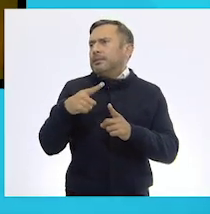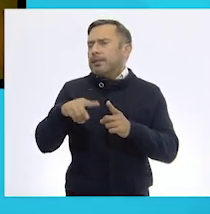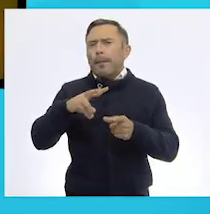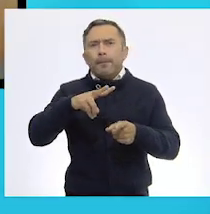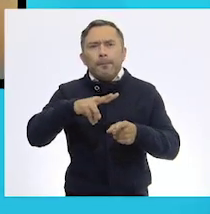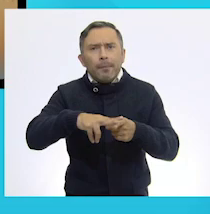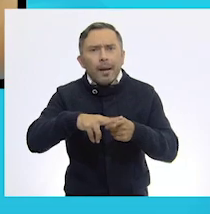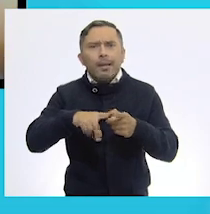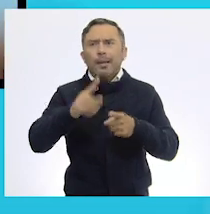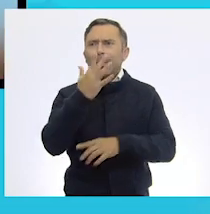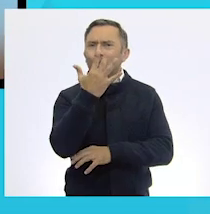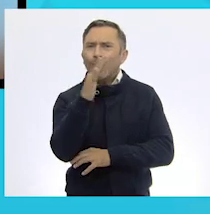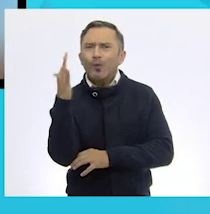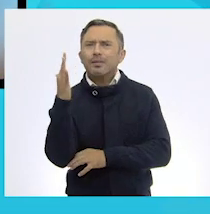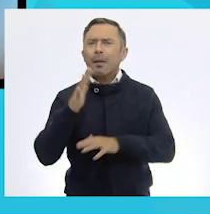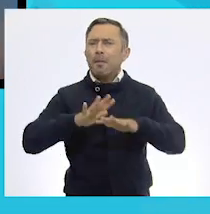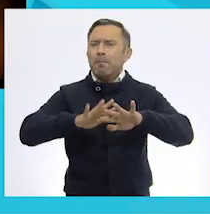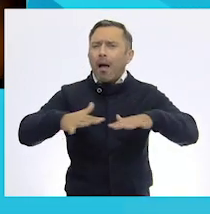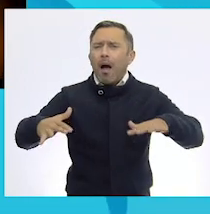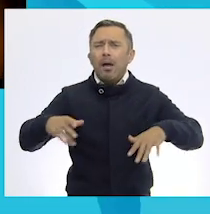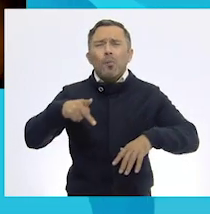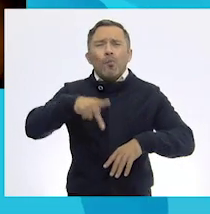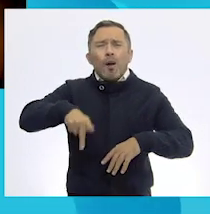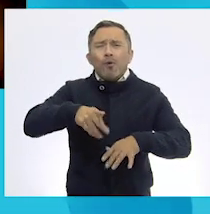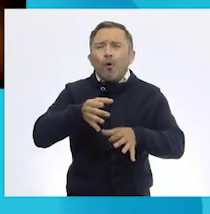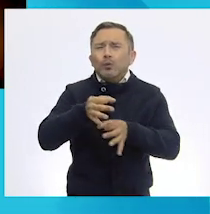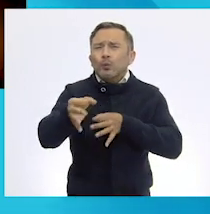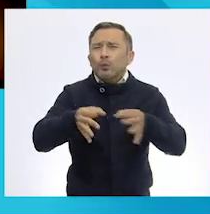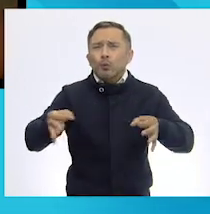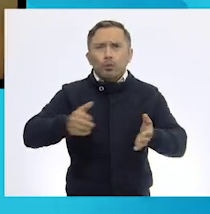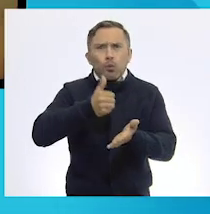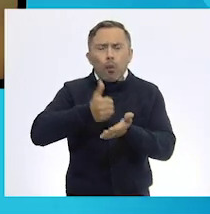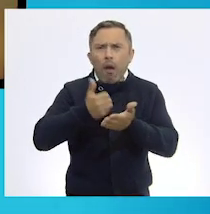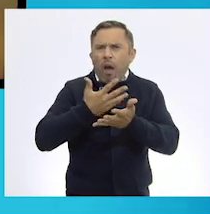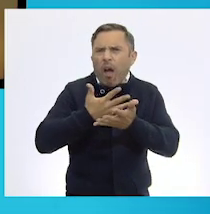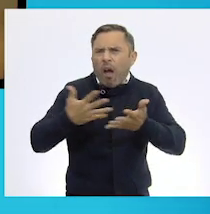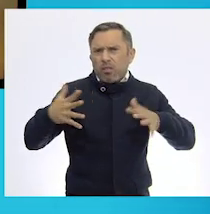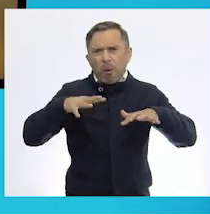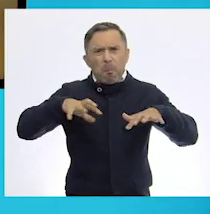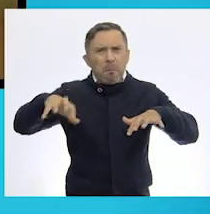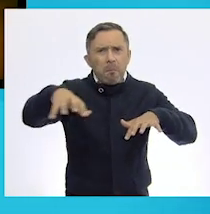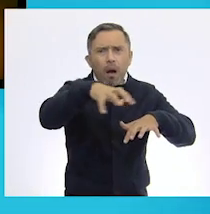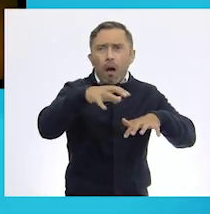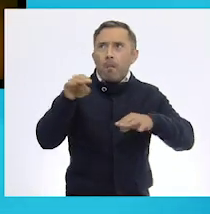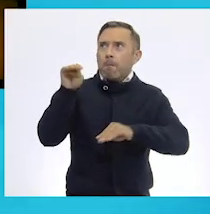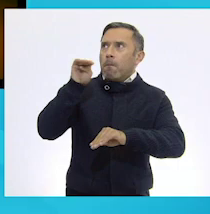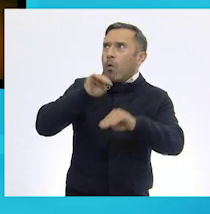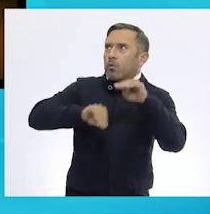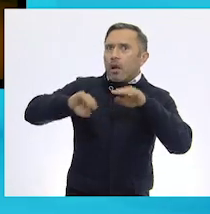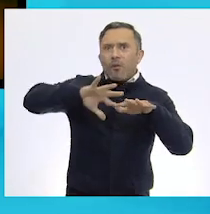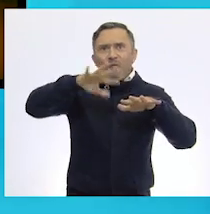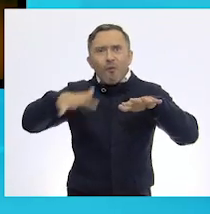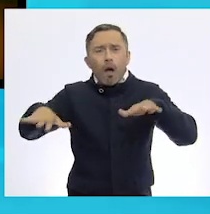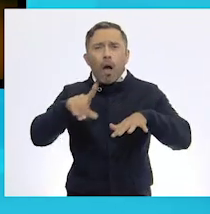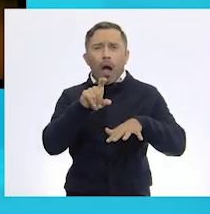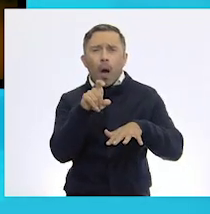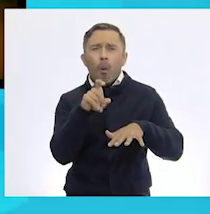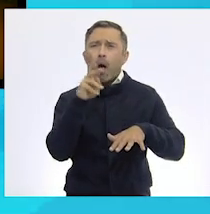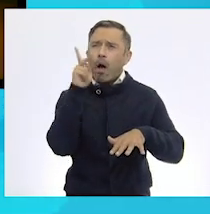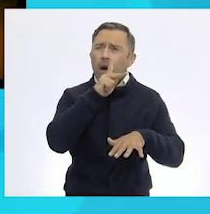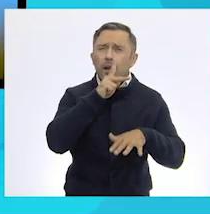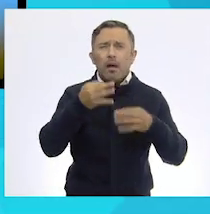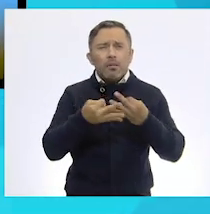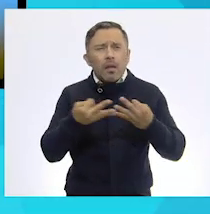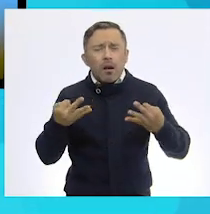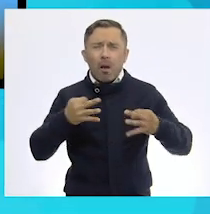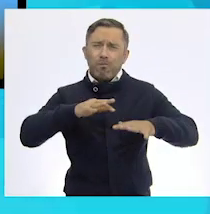los bosques, el mar, los pueblitos, las grandes ciudades, las montañas, el agua, el aire, la tierra,